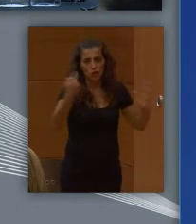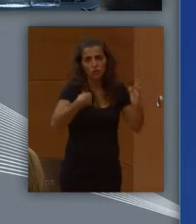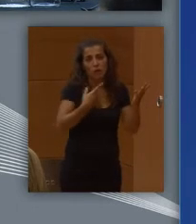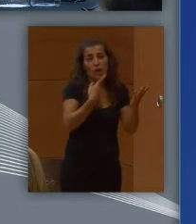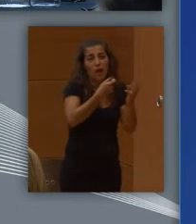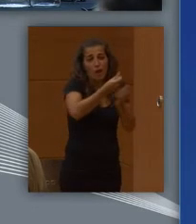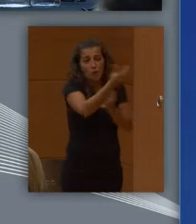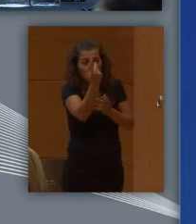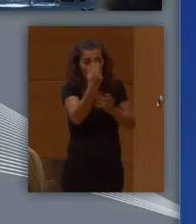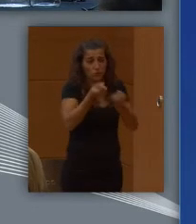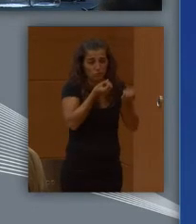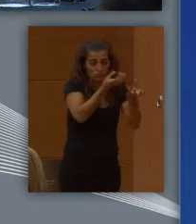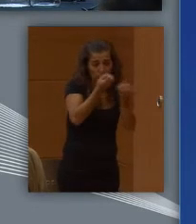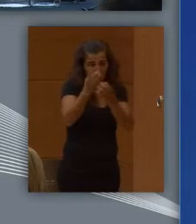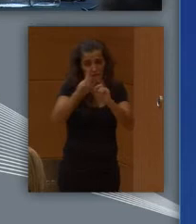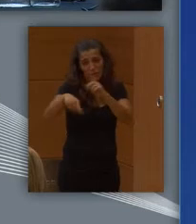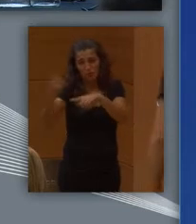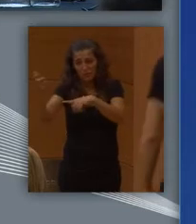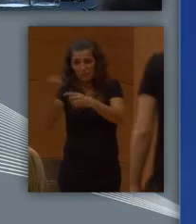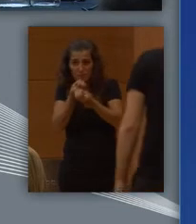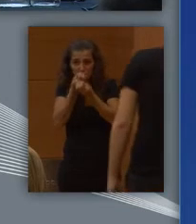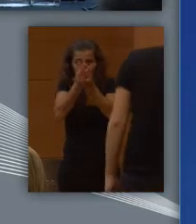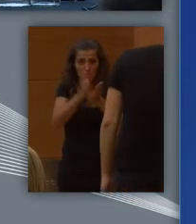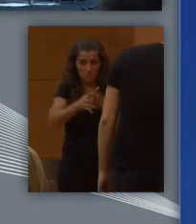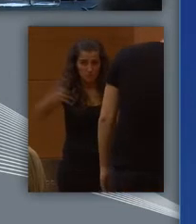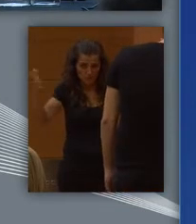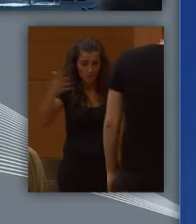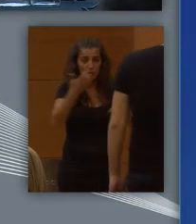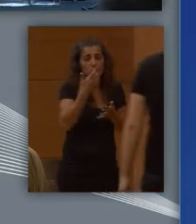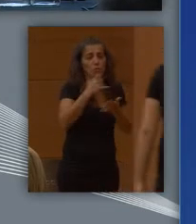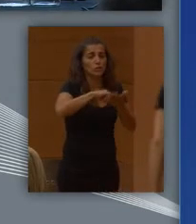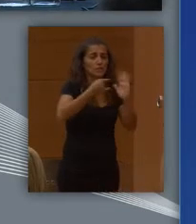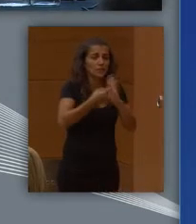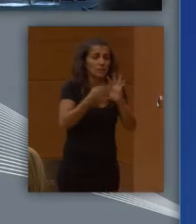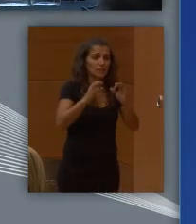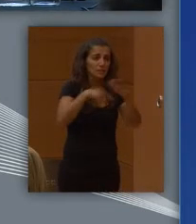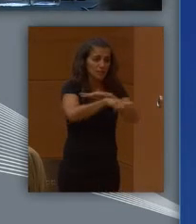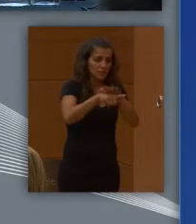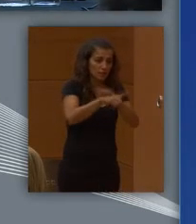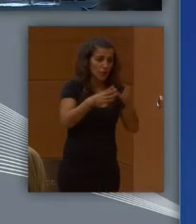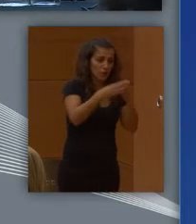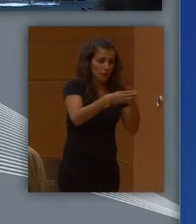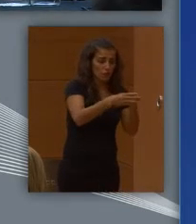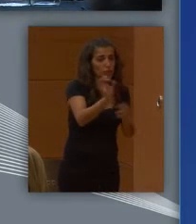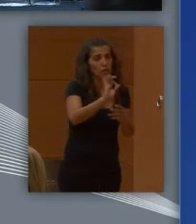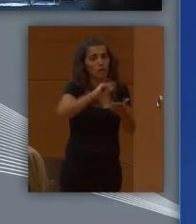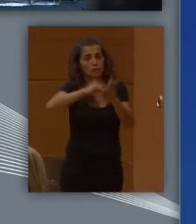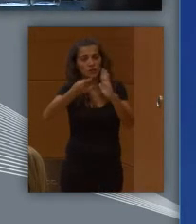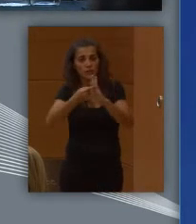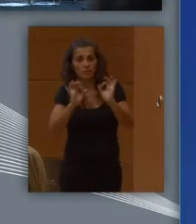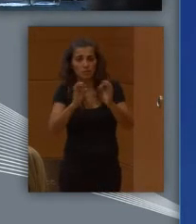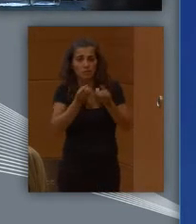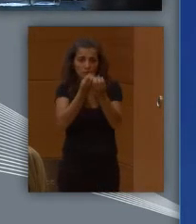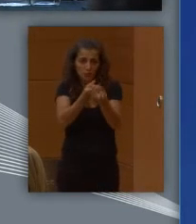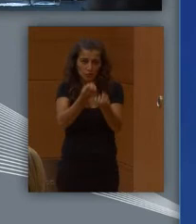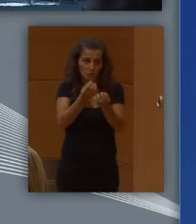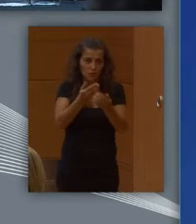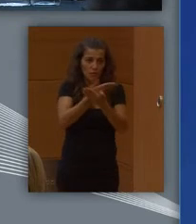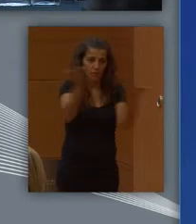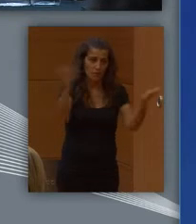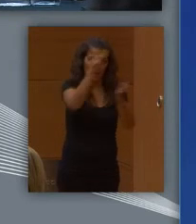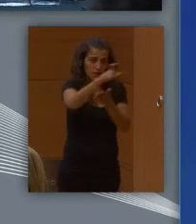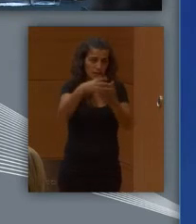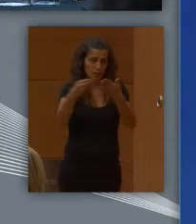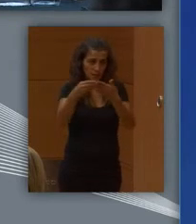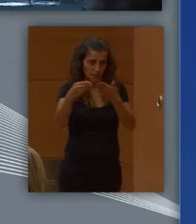él contará algunos más, por ejemplo, los sistemas de gestión de la flota o los sistemas de información a los propios